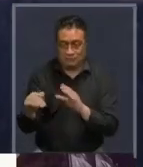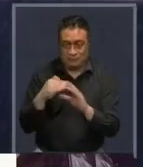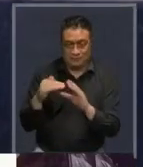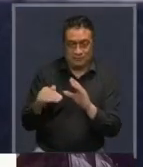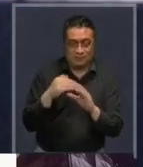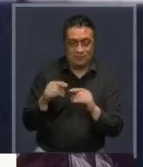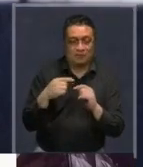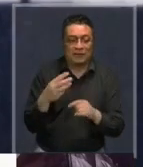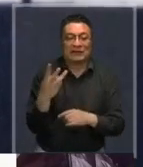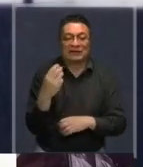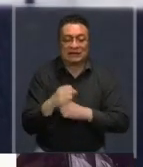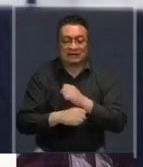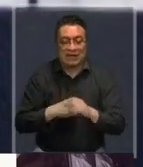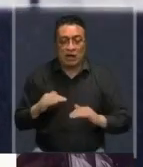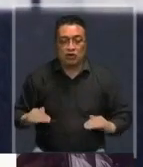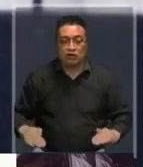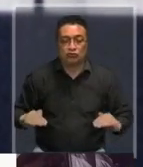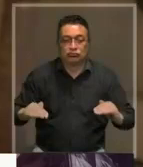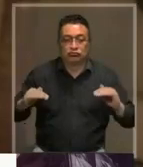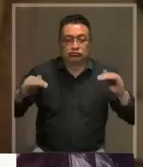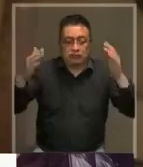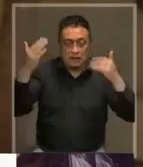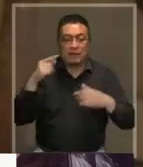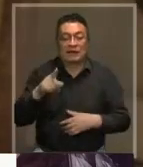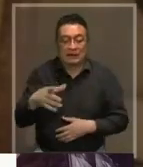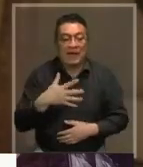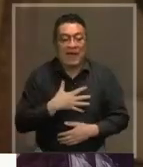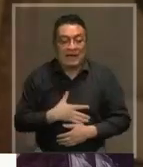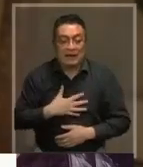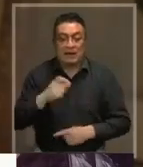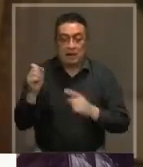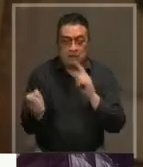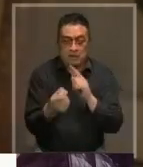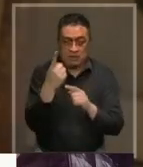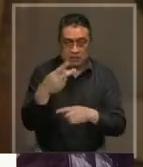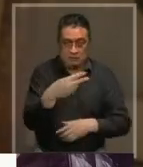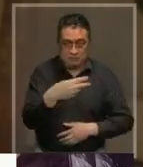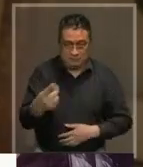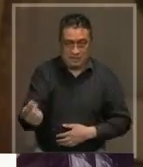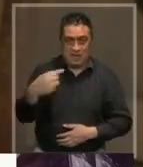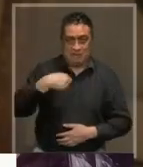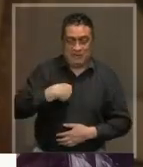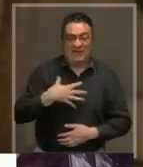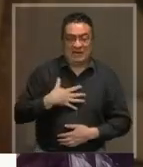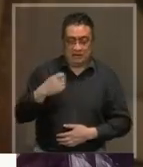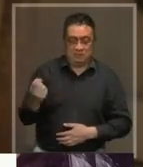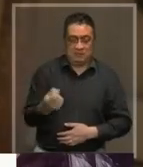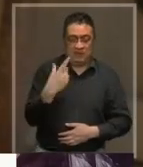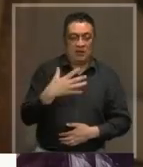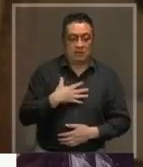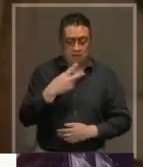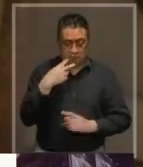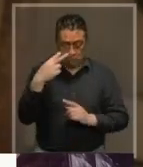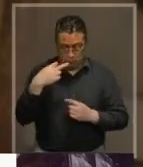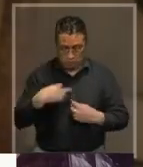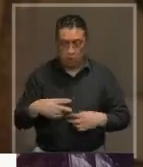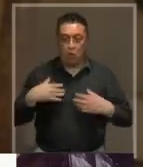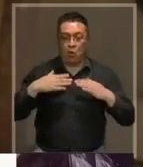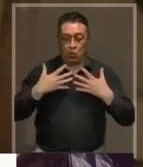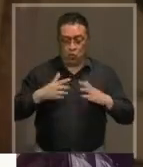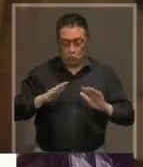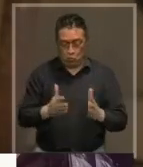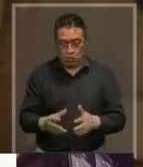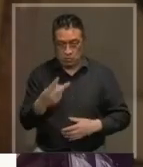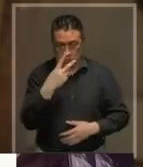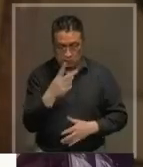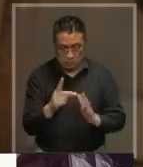que tenían 13 años de edad que él quería ser mi primer hombre que él miraba mi cuerpo que él había visto